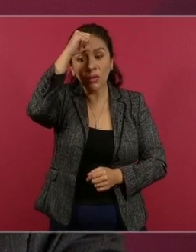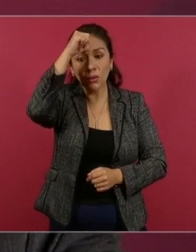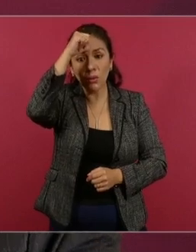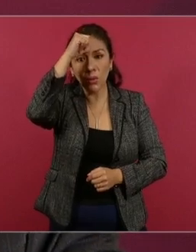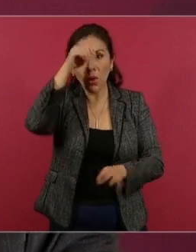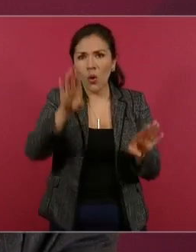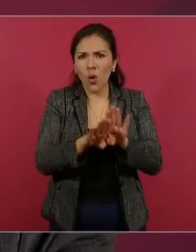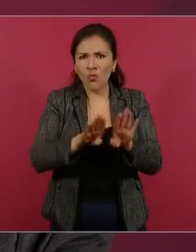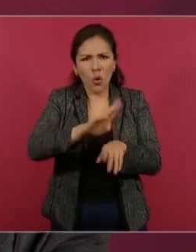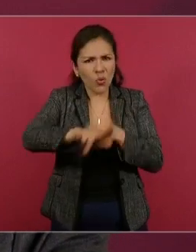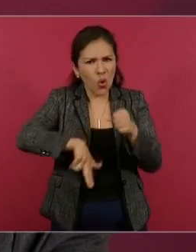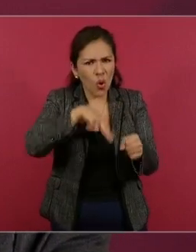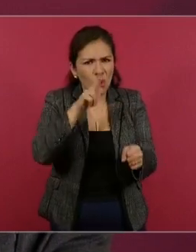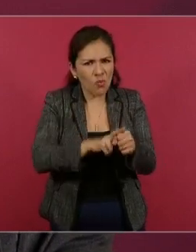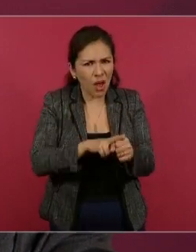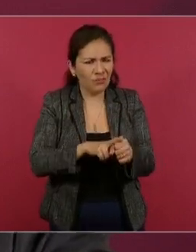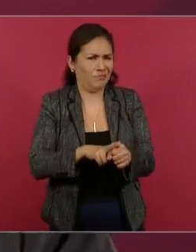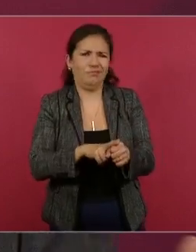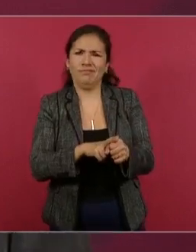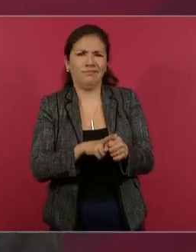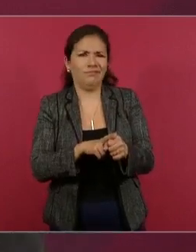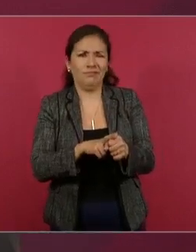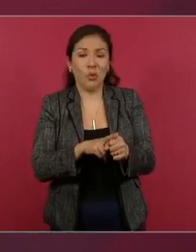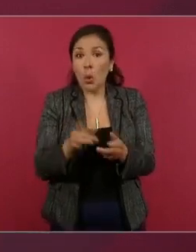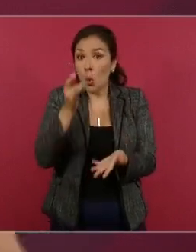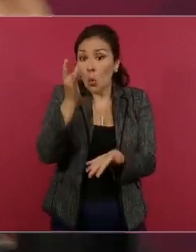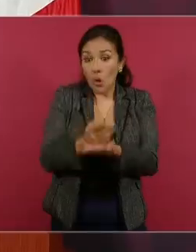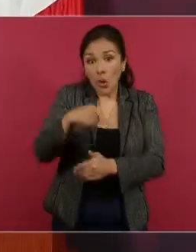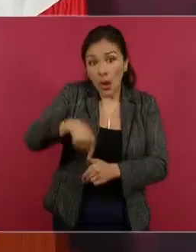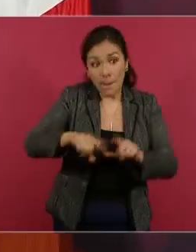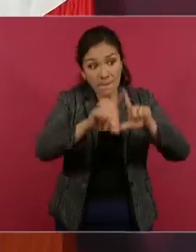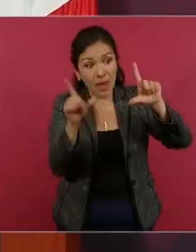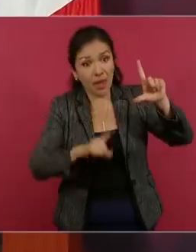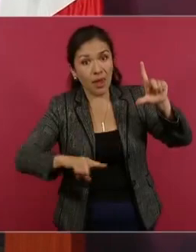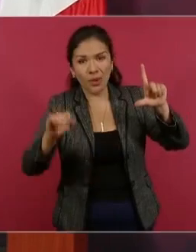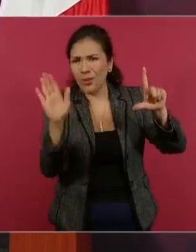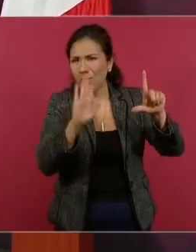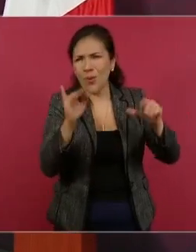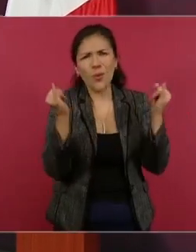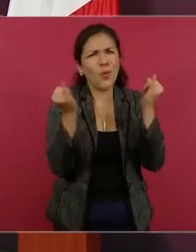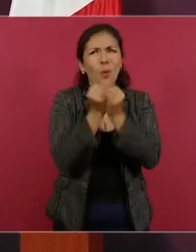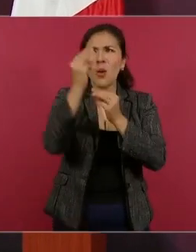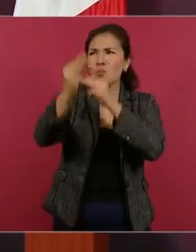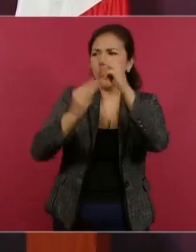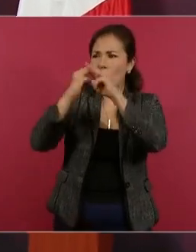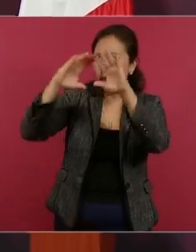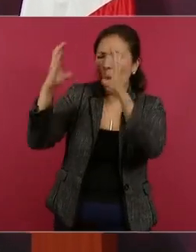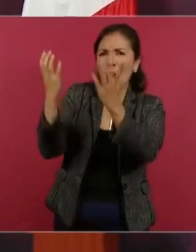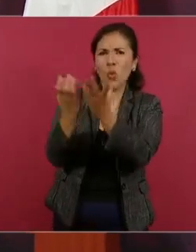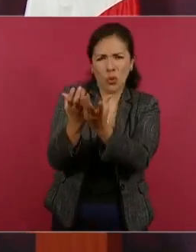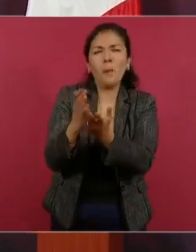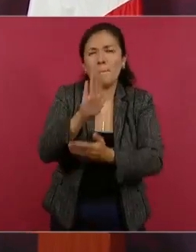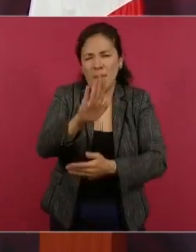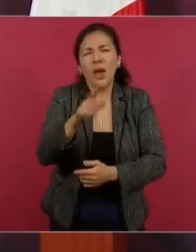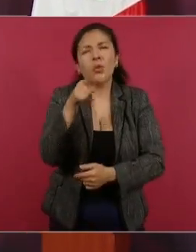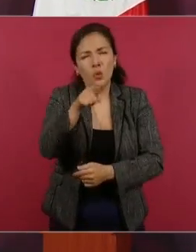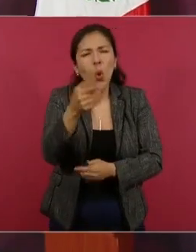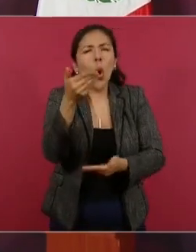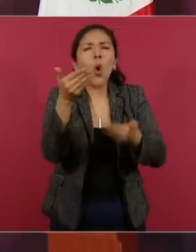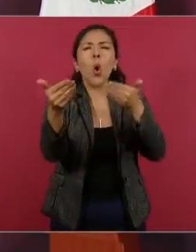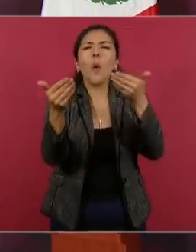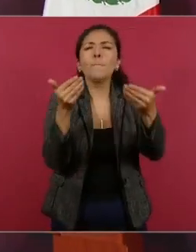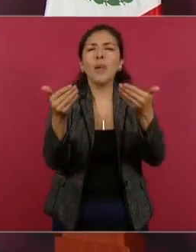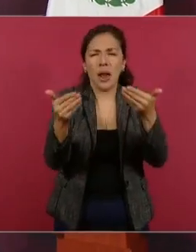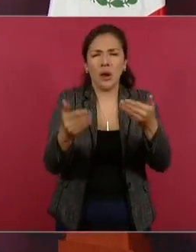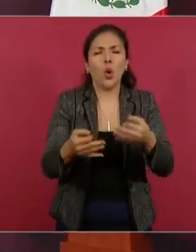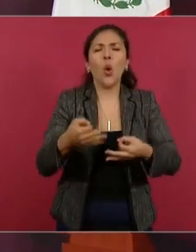lo normal, no solo en nuestro país, en el mundo. Si se compara lo que ganan los